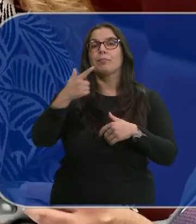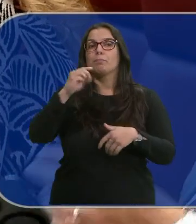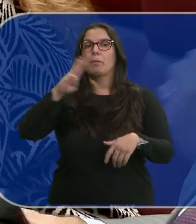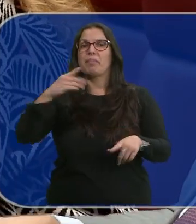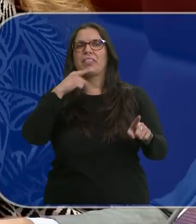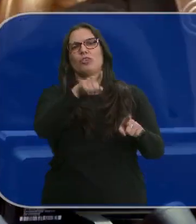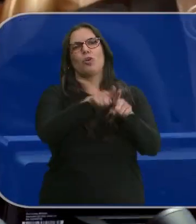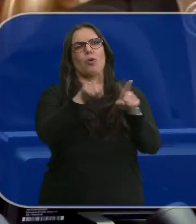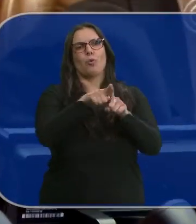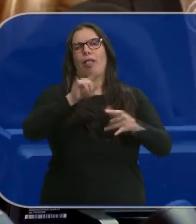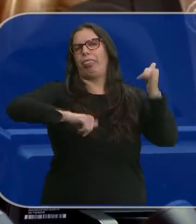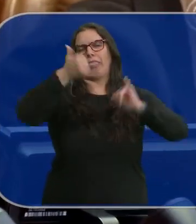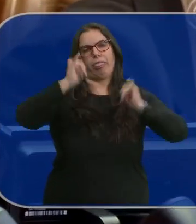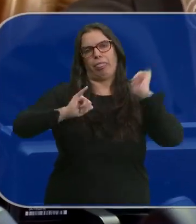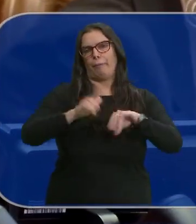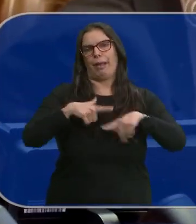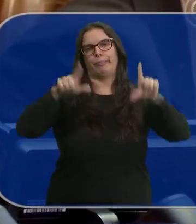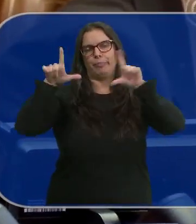de populista y demagógica.